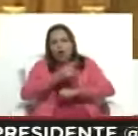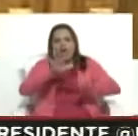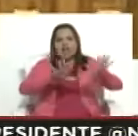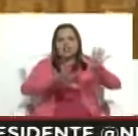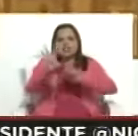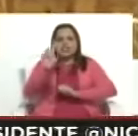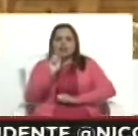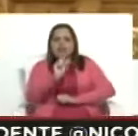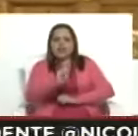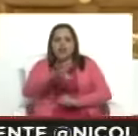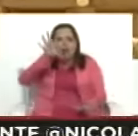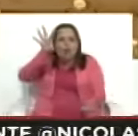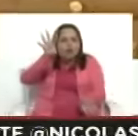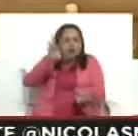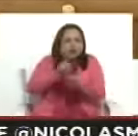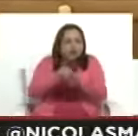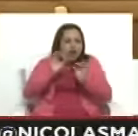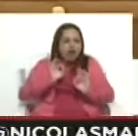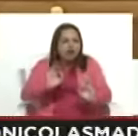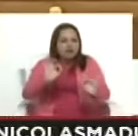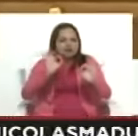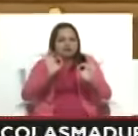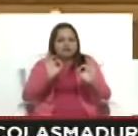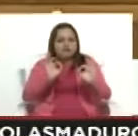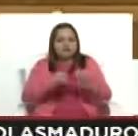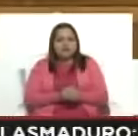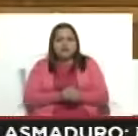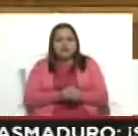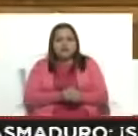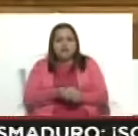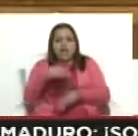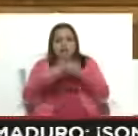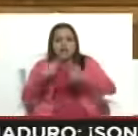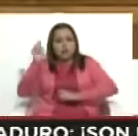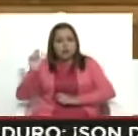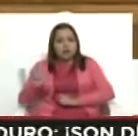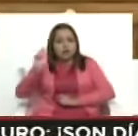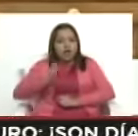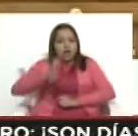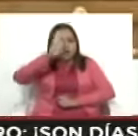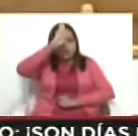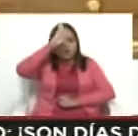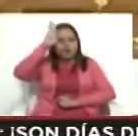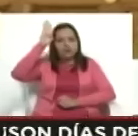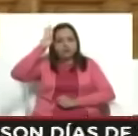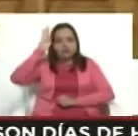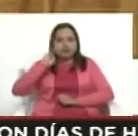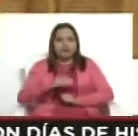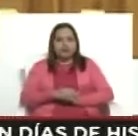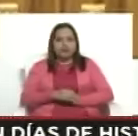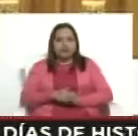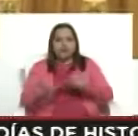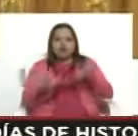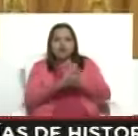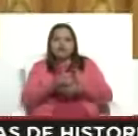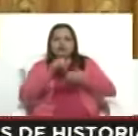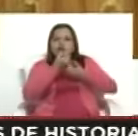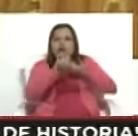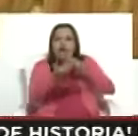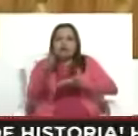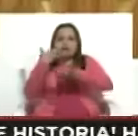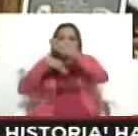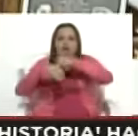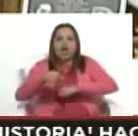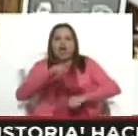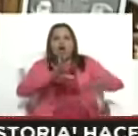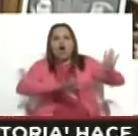2 horas 15 minutos, se ha hecho un recuento extraordinario por parte del diputado Diosdado Cabello de los hechos del 11 y